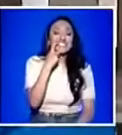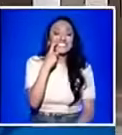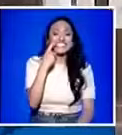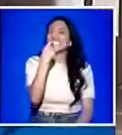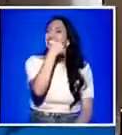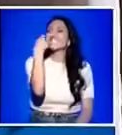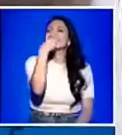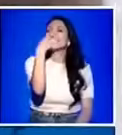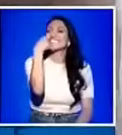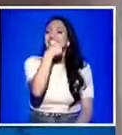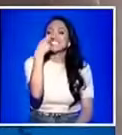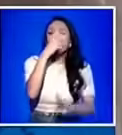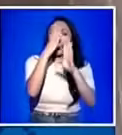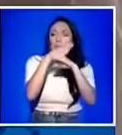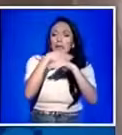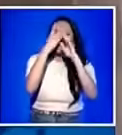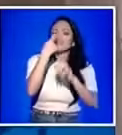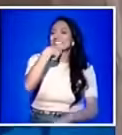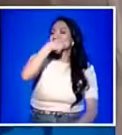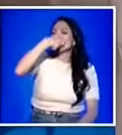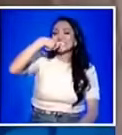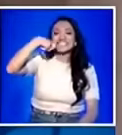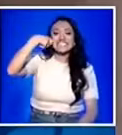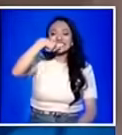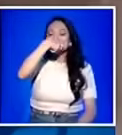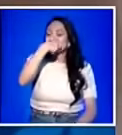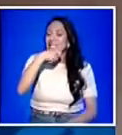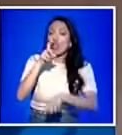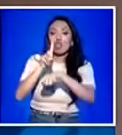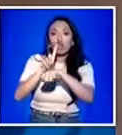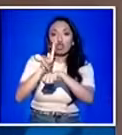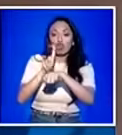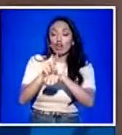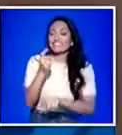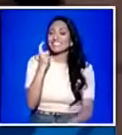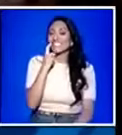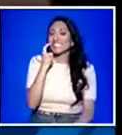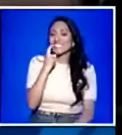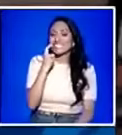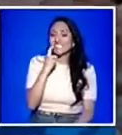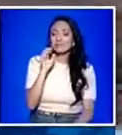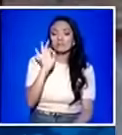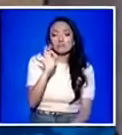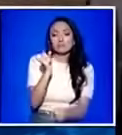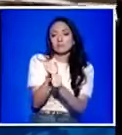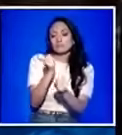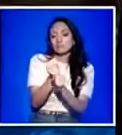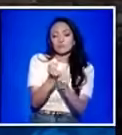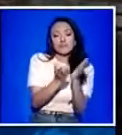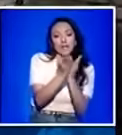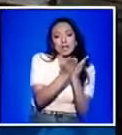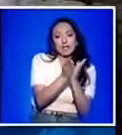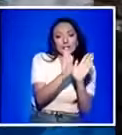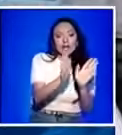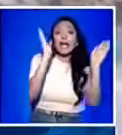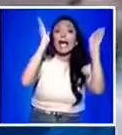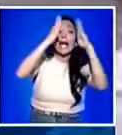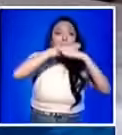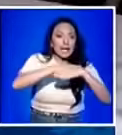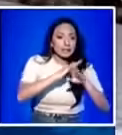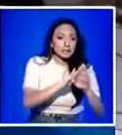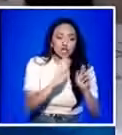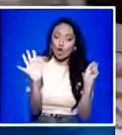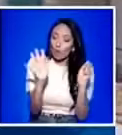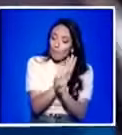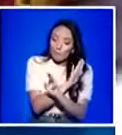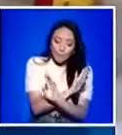Alex, desde muy temprano. Nuestros odontólogos, nuestras odontólogas ya están trabajando y están con servicios. Así que una feria